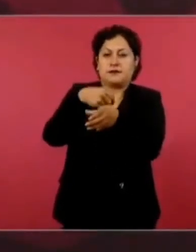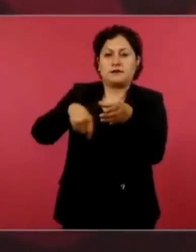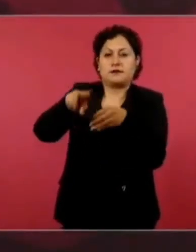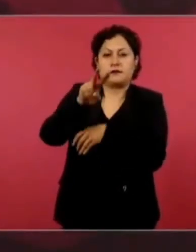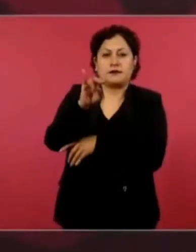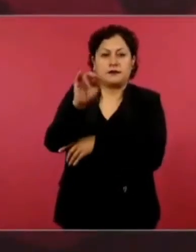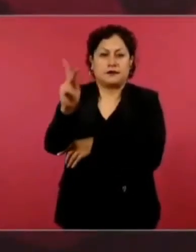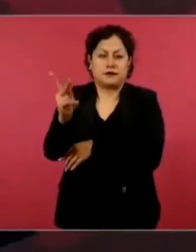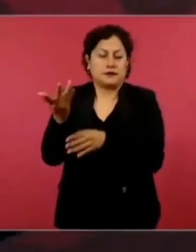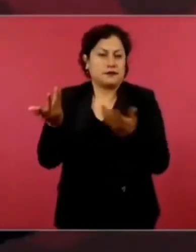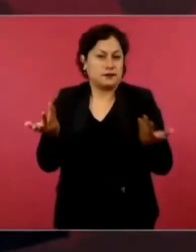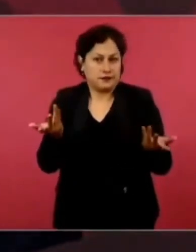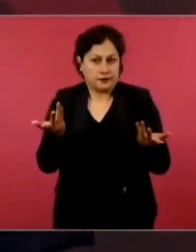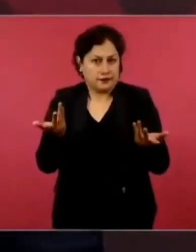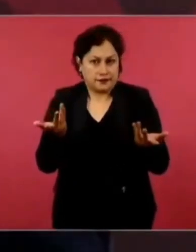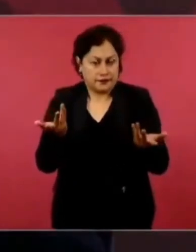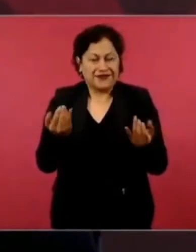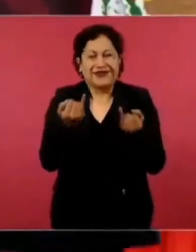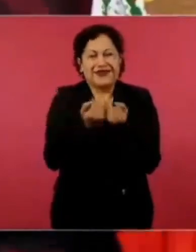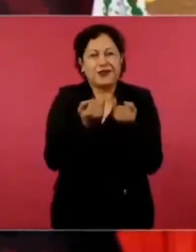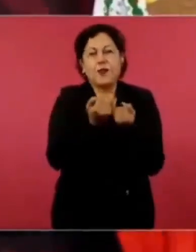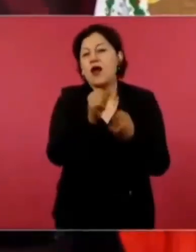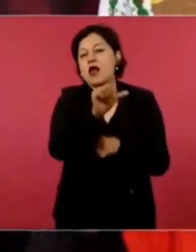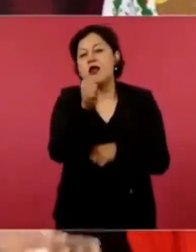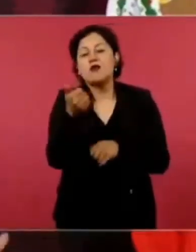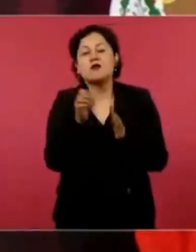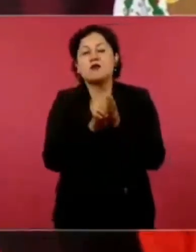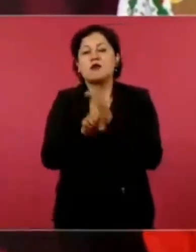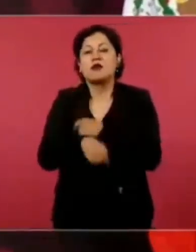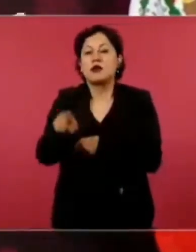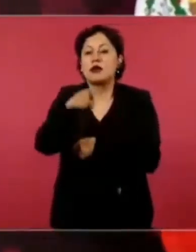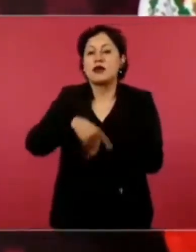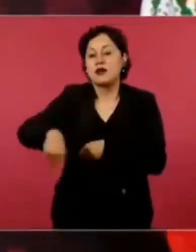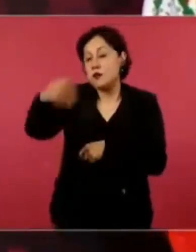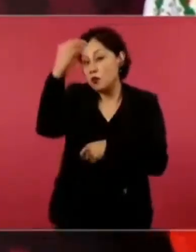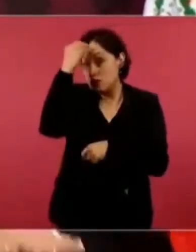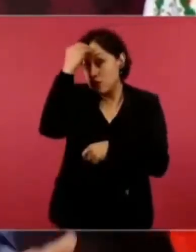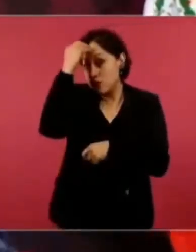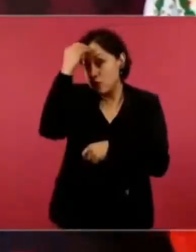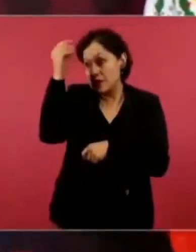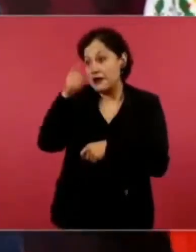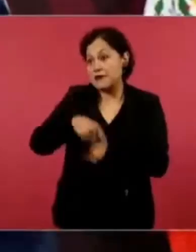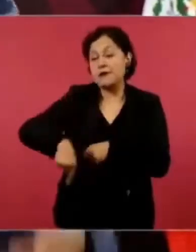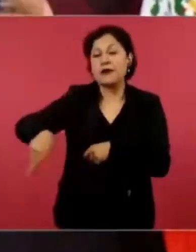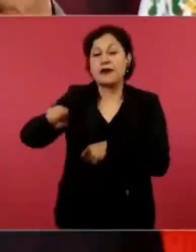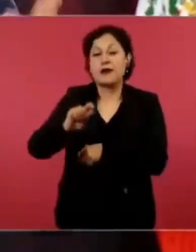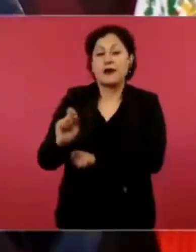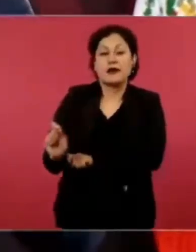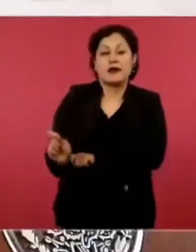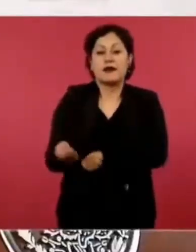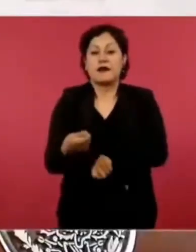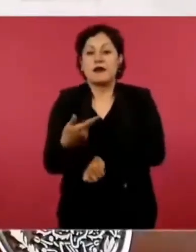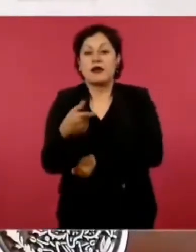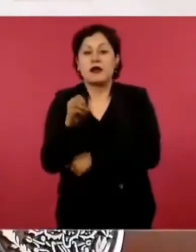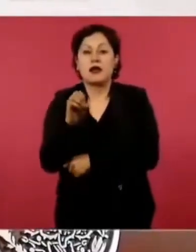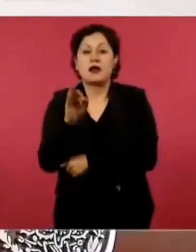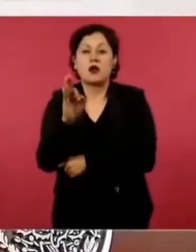Chapultepec. Todos estábamos, sí, pero ¿cuántos van al campo de golf? ¿Y ese es México?